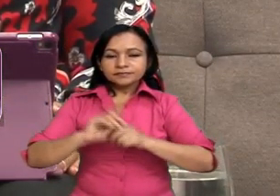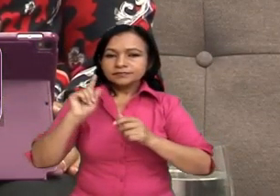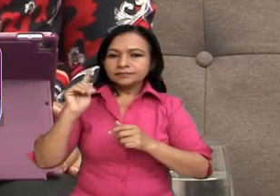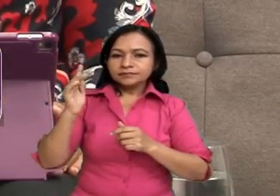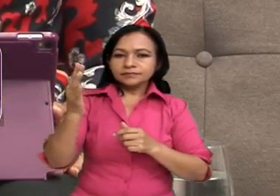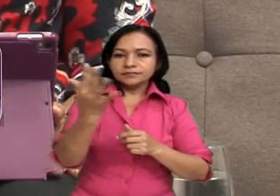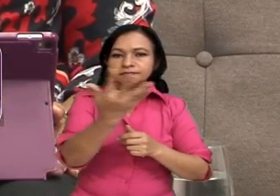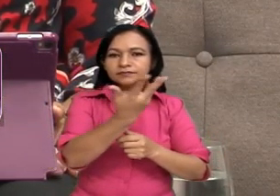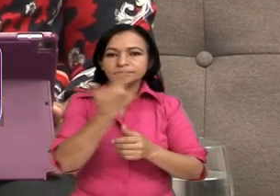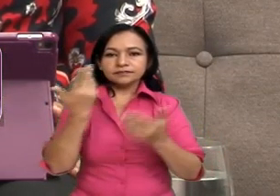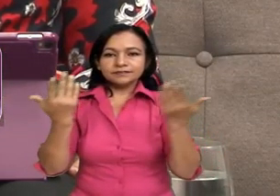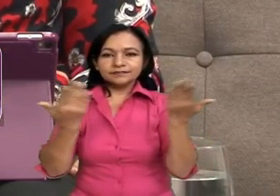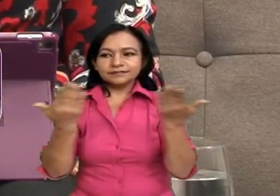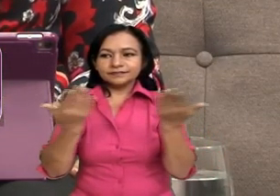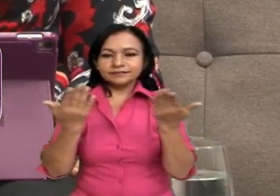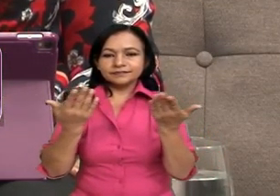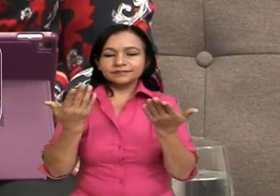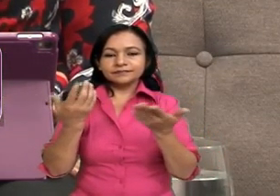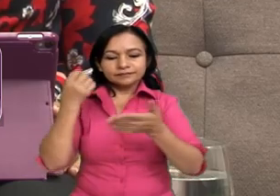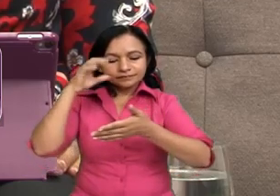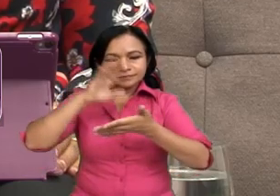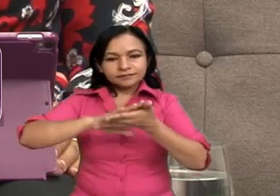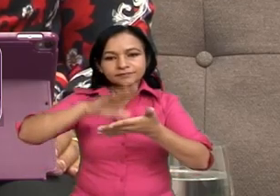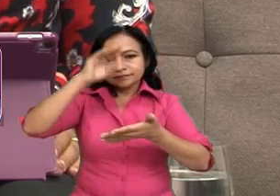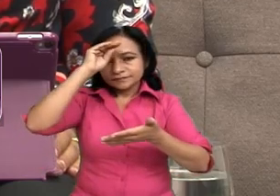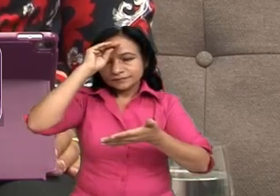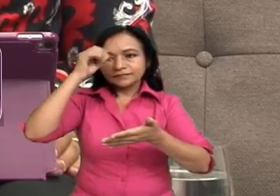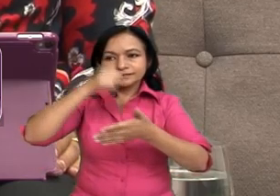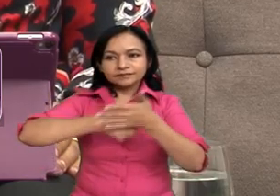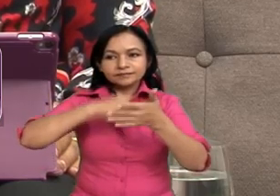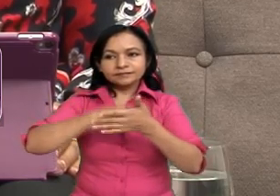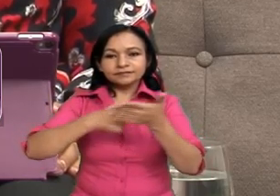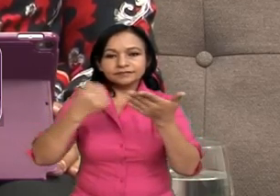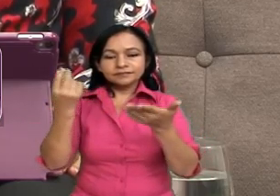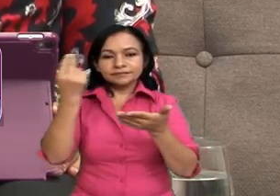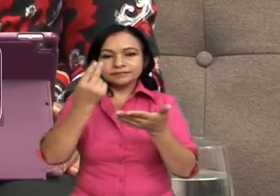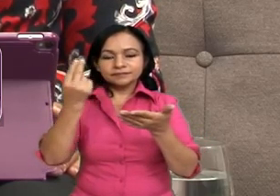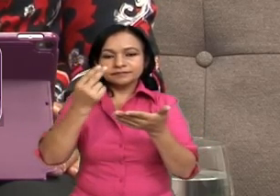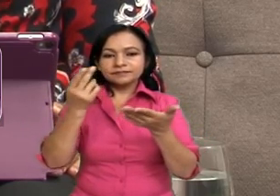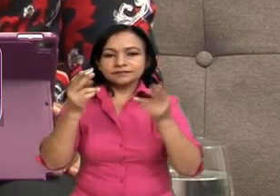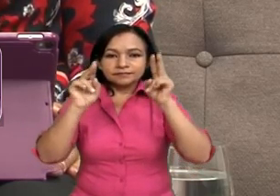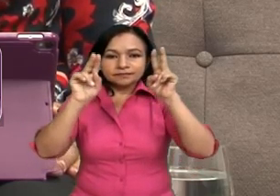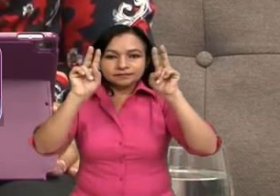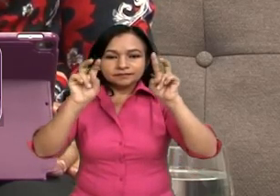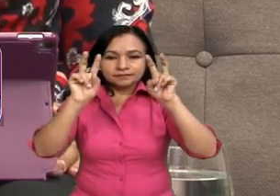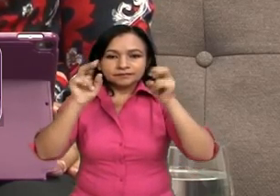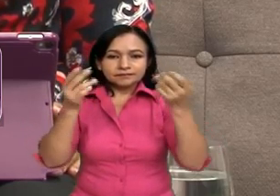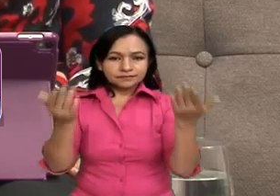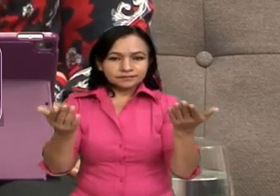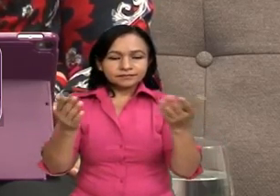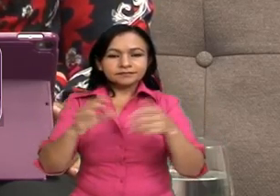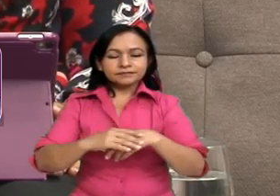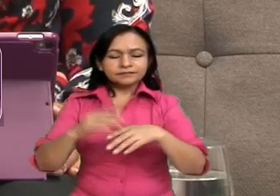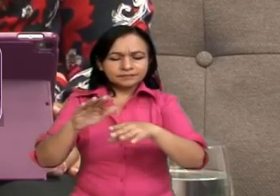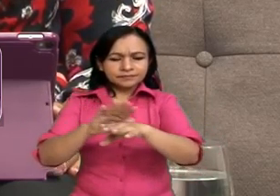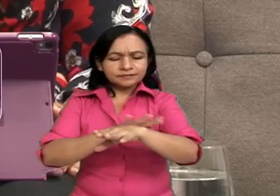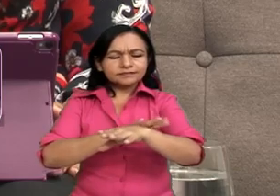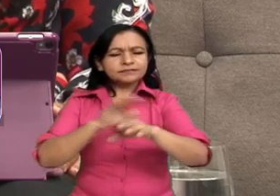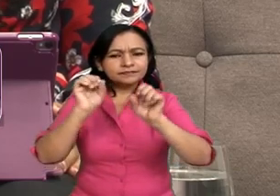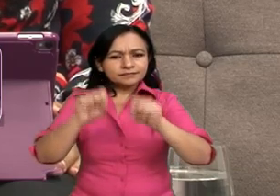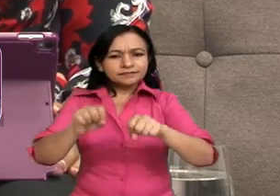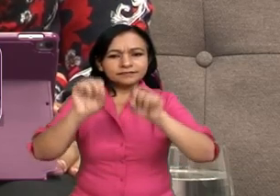parte del empoderamiento, nosotros usamos muy poco el tema de, pero